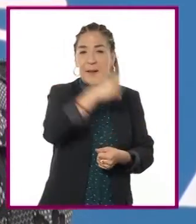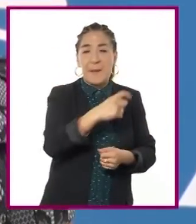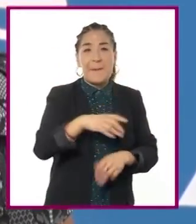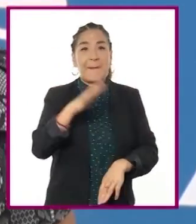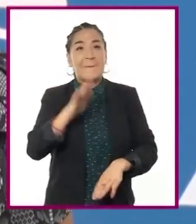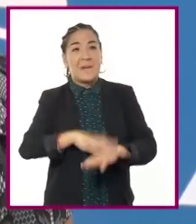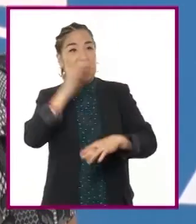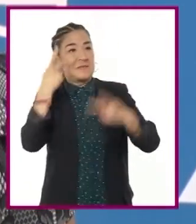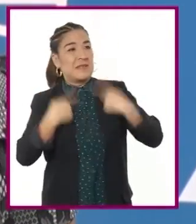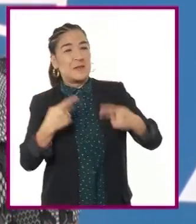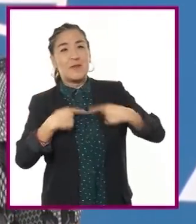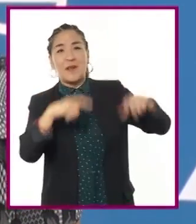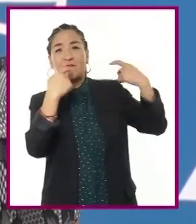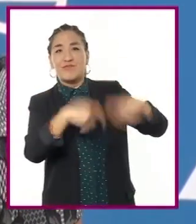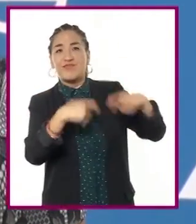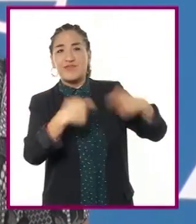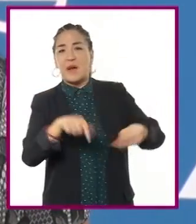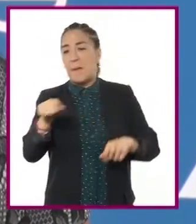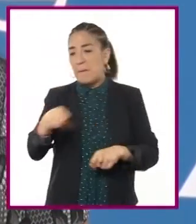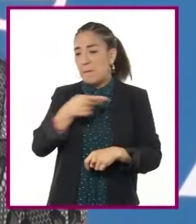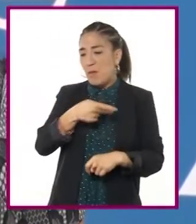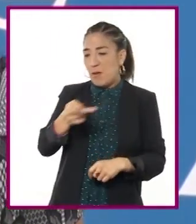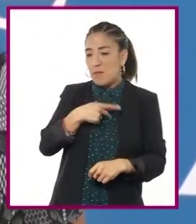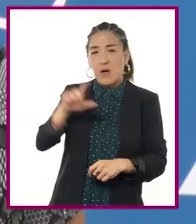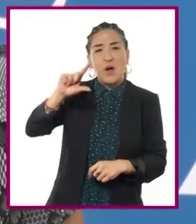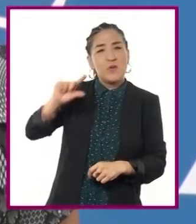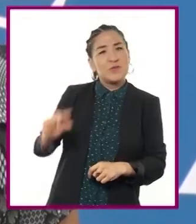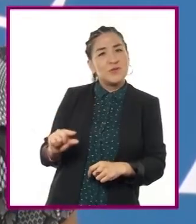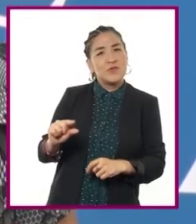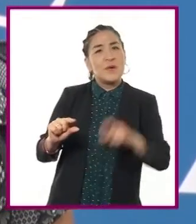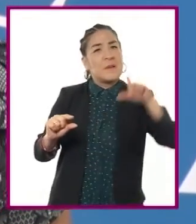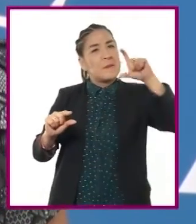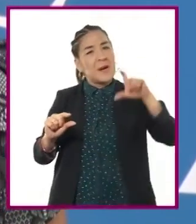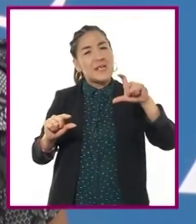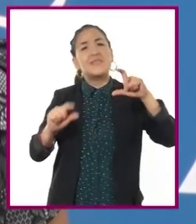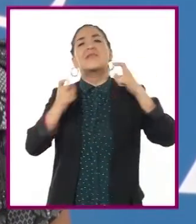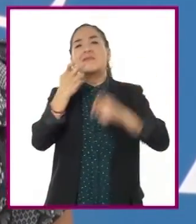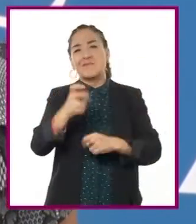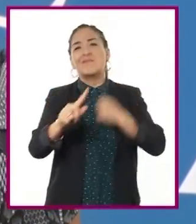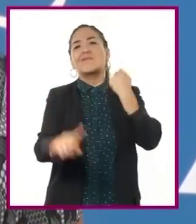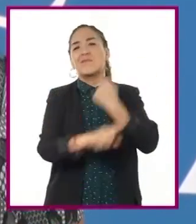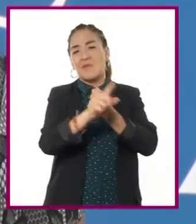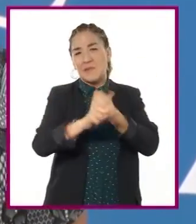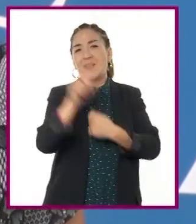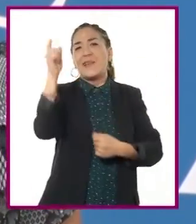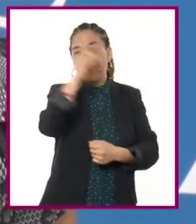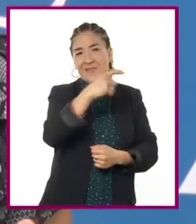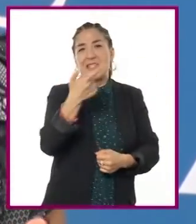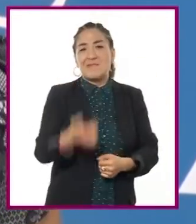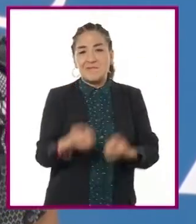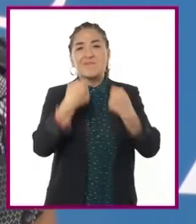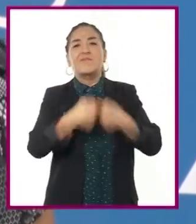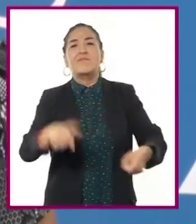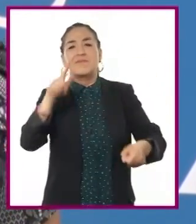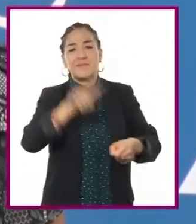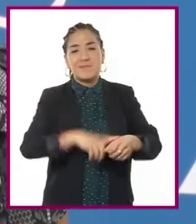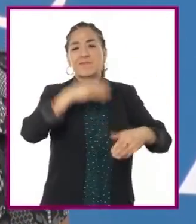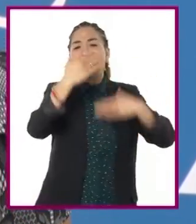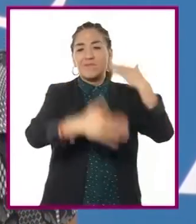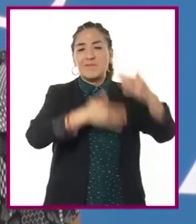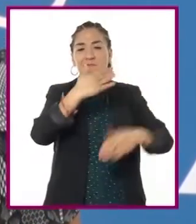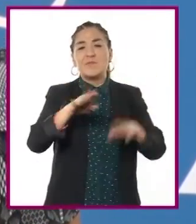y pobres, ya que mientras sucedió la transición, hubo una crisis económica y social que se incrementó